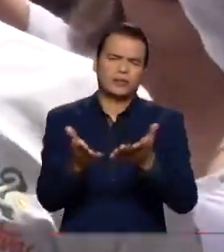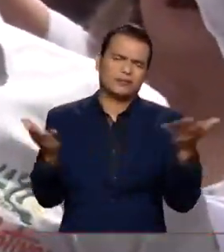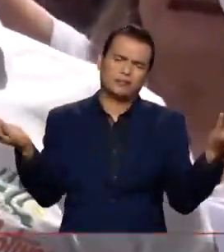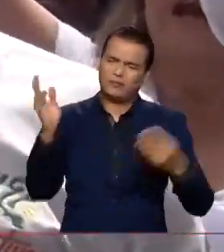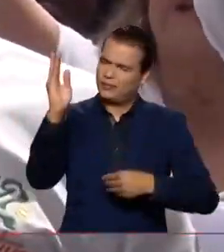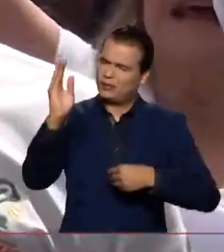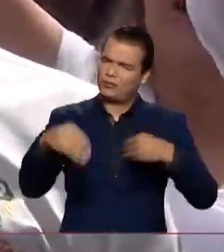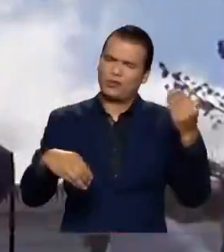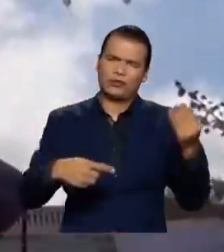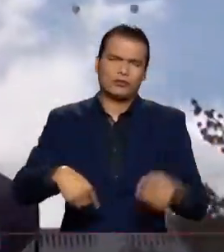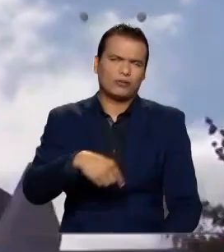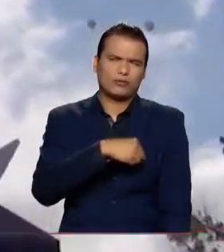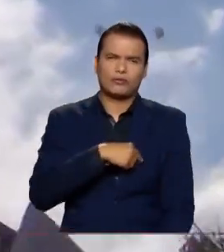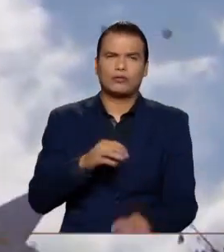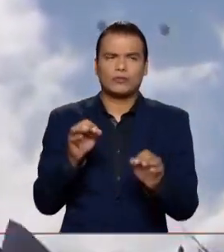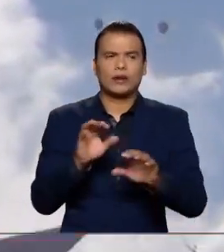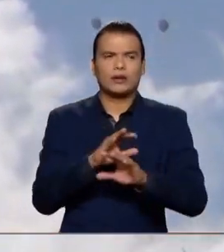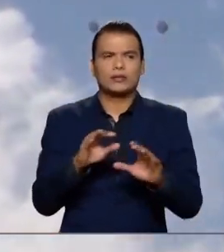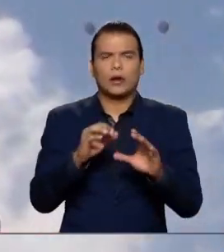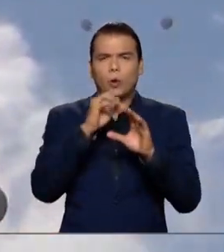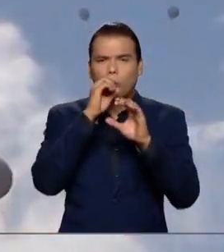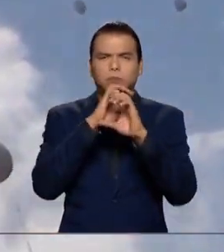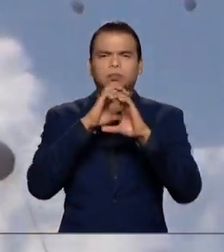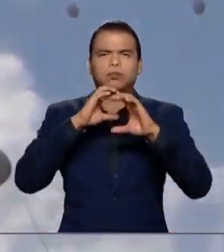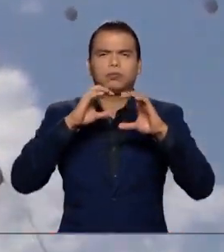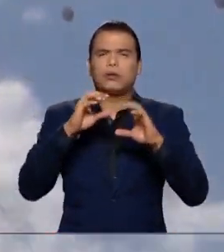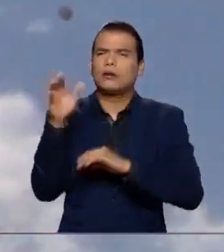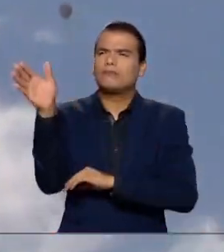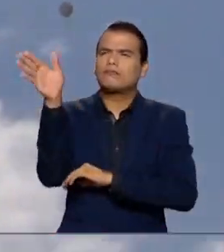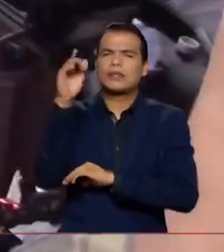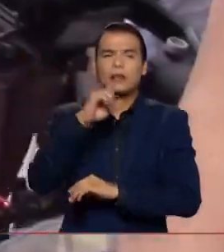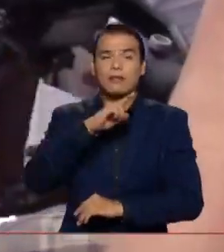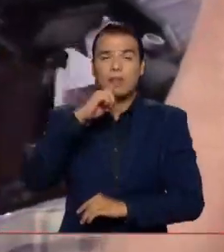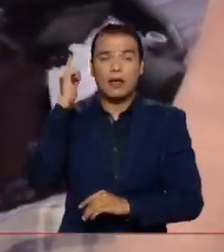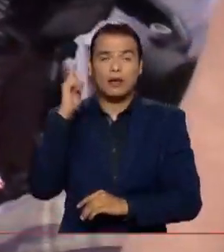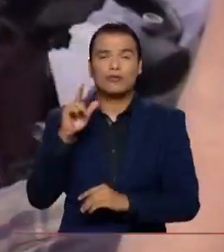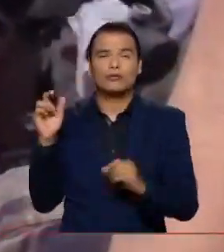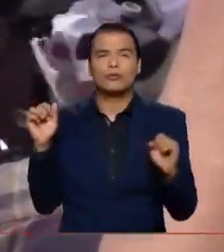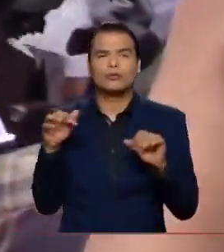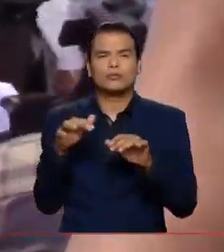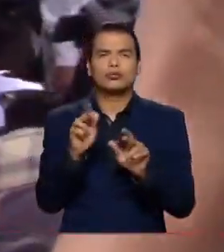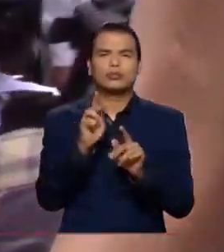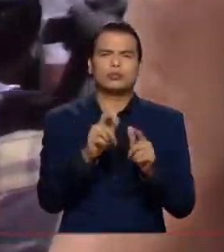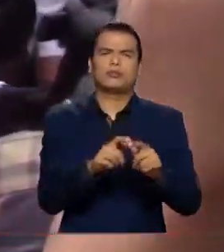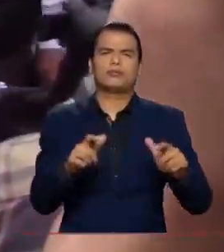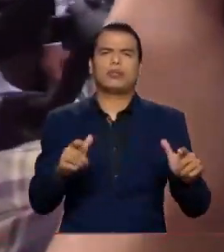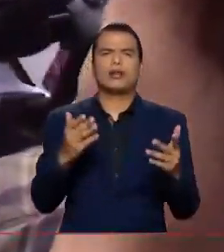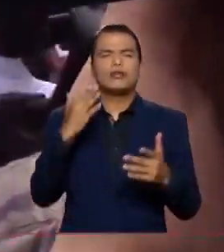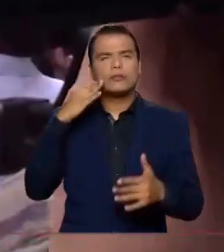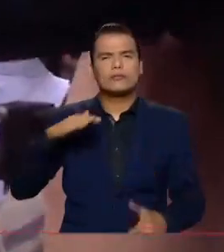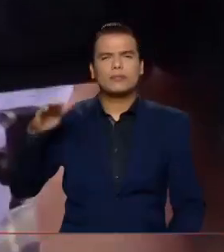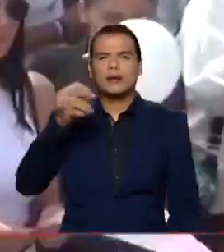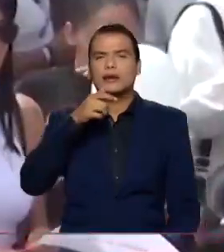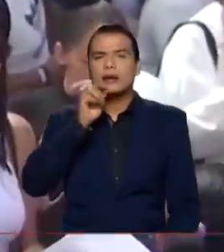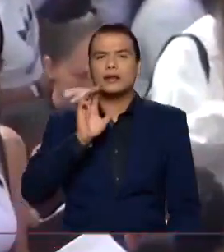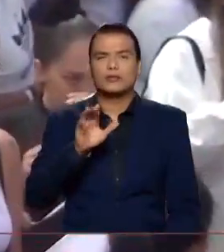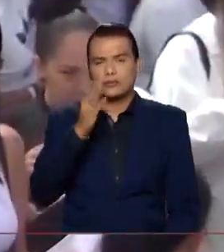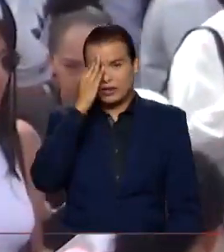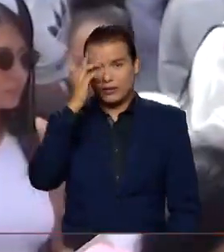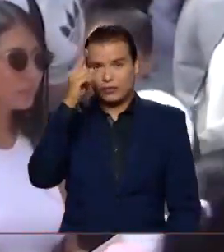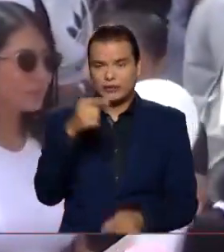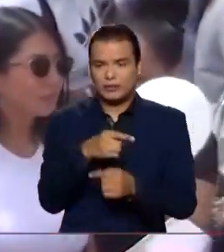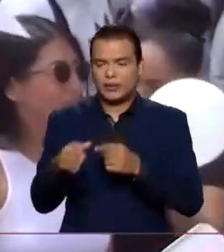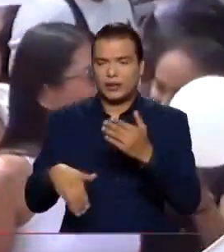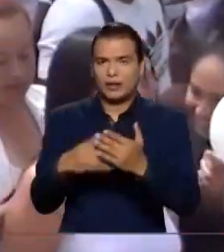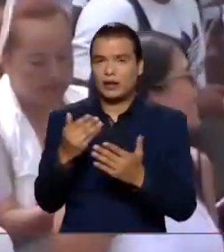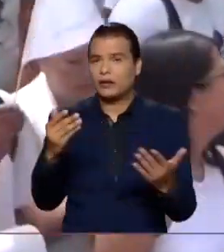Dios. Globos y banderines blancos vistieron el parque de Caldas para rechazar la violencia que en menos de una semana ha